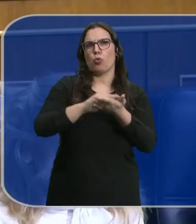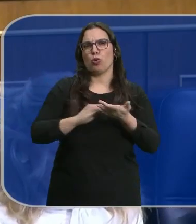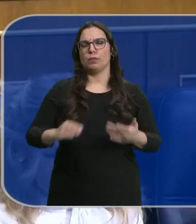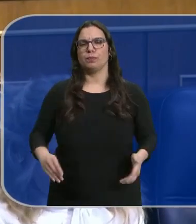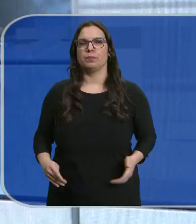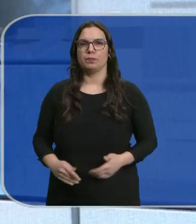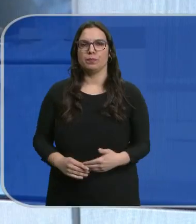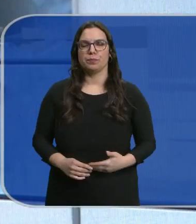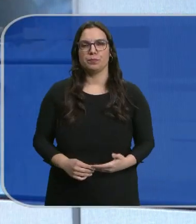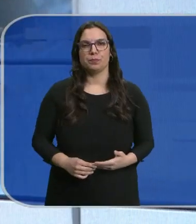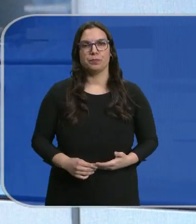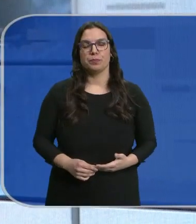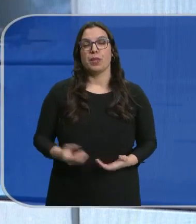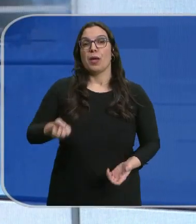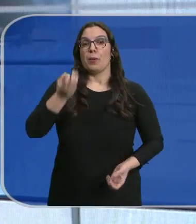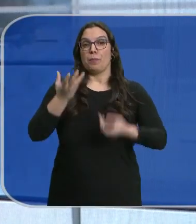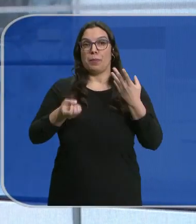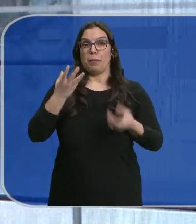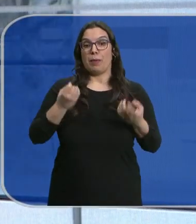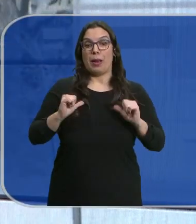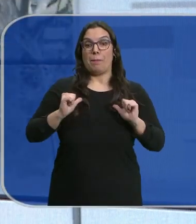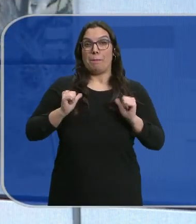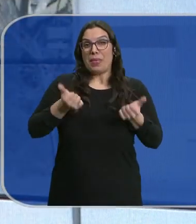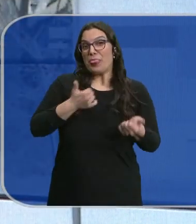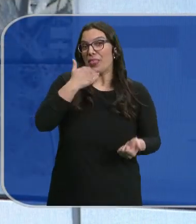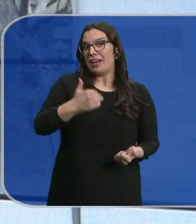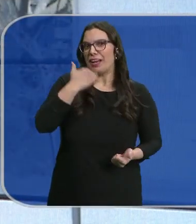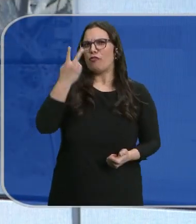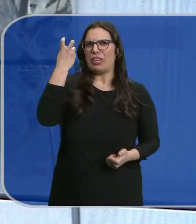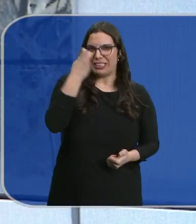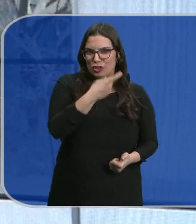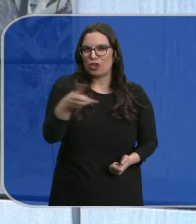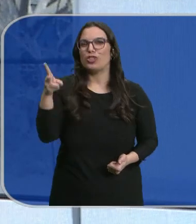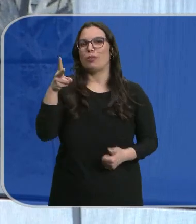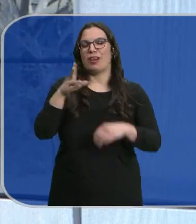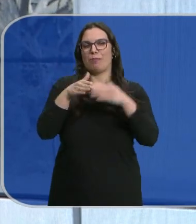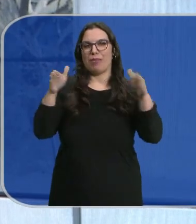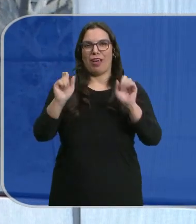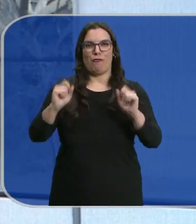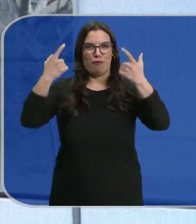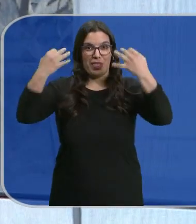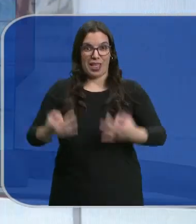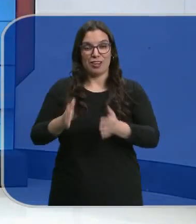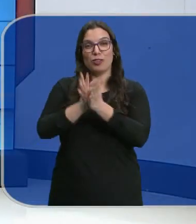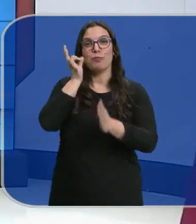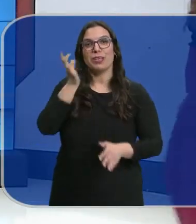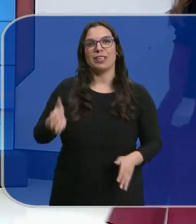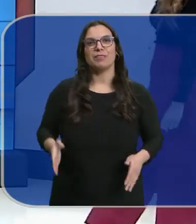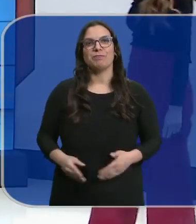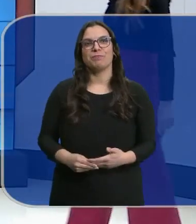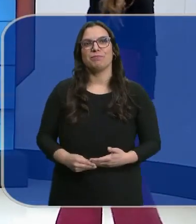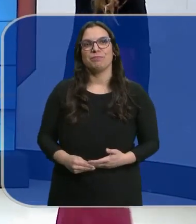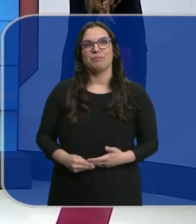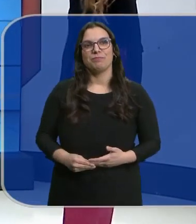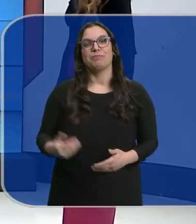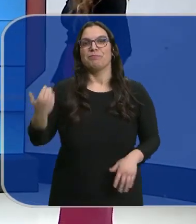problema. La primavera empieza a asomar ligeramente a falta de 2 semanas para su inicio meteorológico. Silvia. Sí,